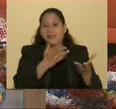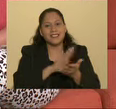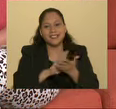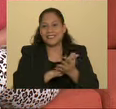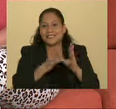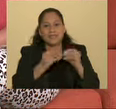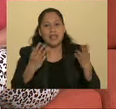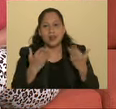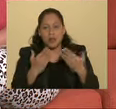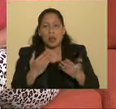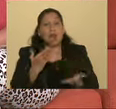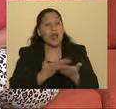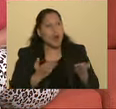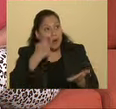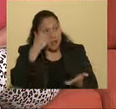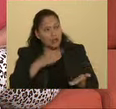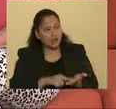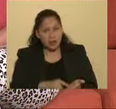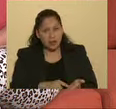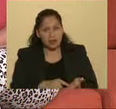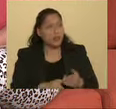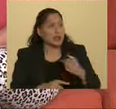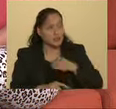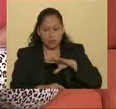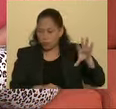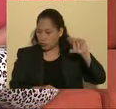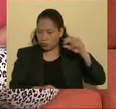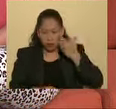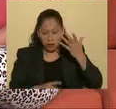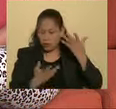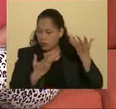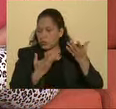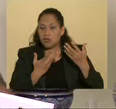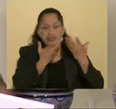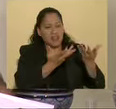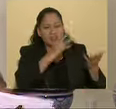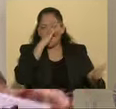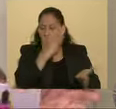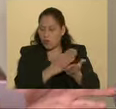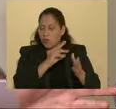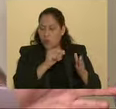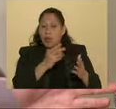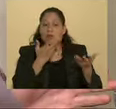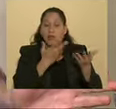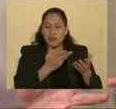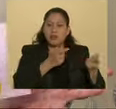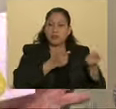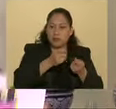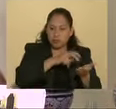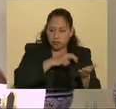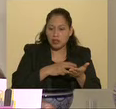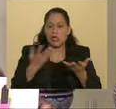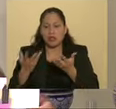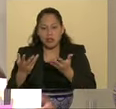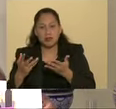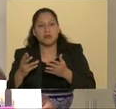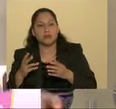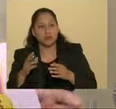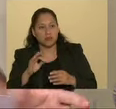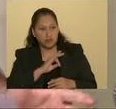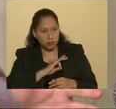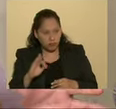ahora tiene la convicción de no hacerlo y desea no hacerlo. O sea, el deseo es manipulable. Hijo, yo siento que ahí las adicciones son un poco más